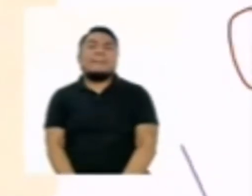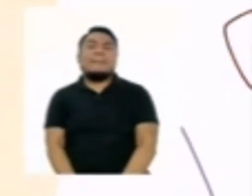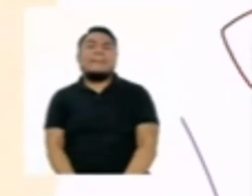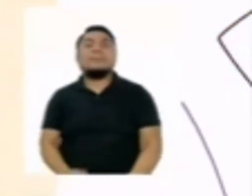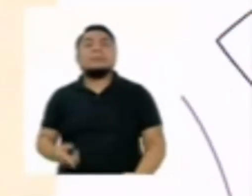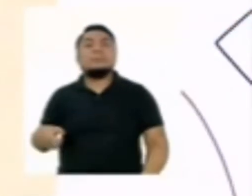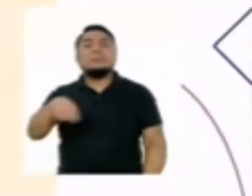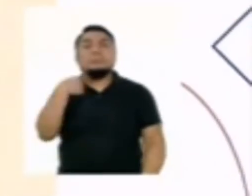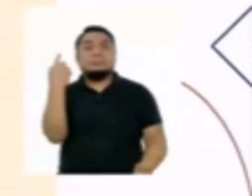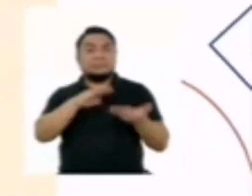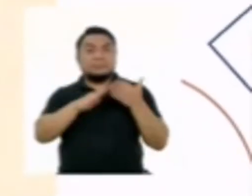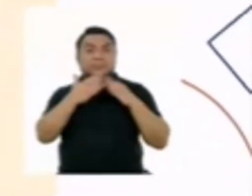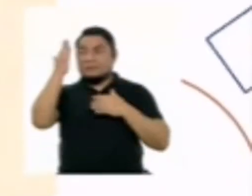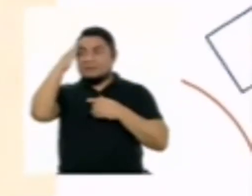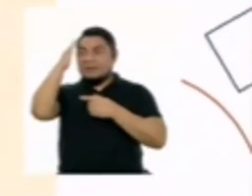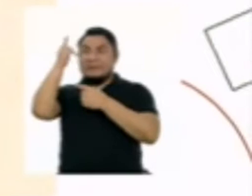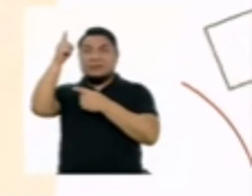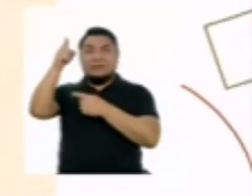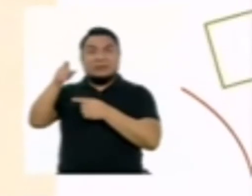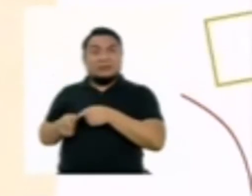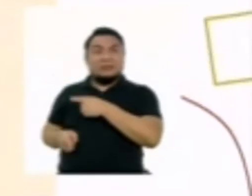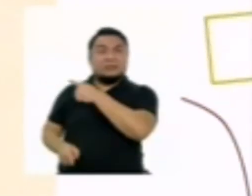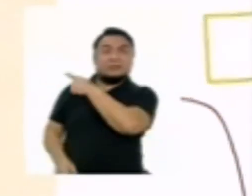¿Y la población sabrá todo esto?